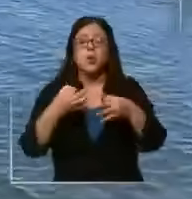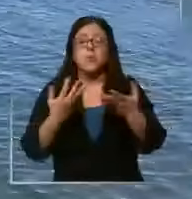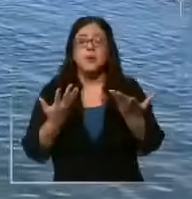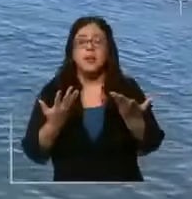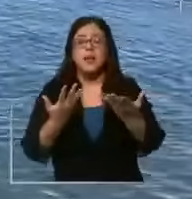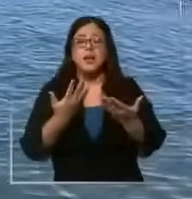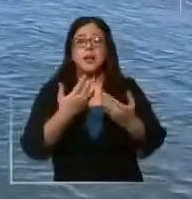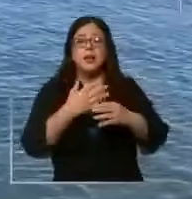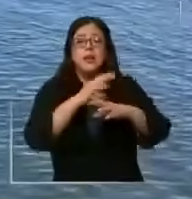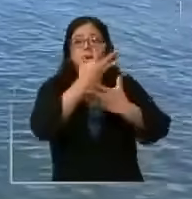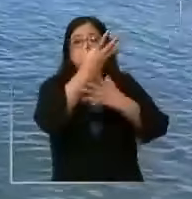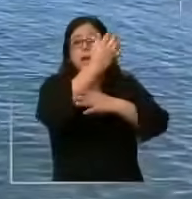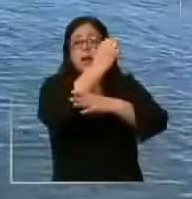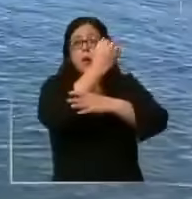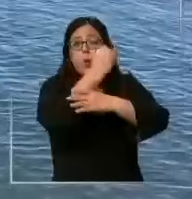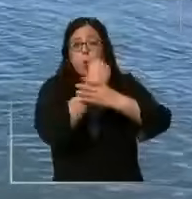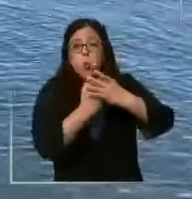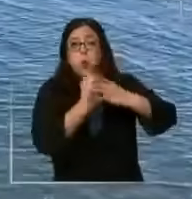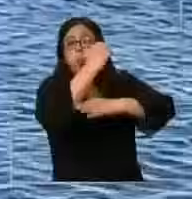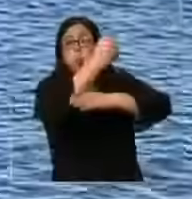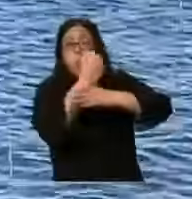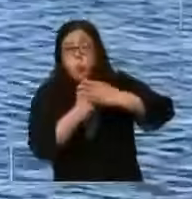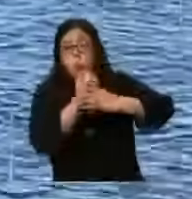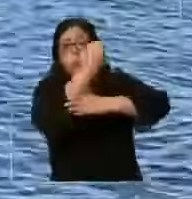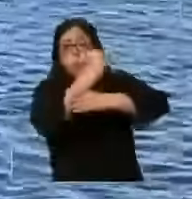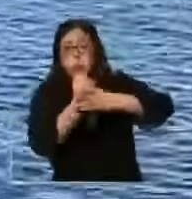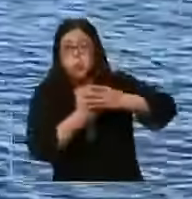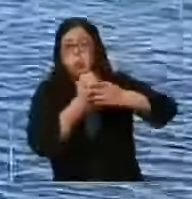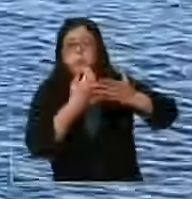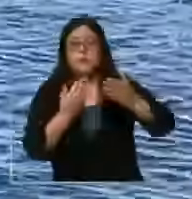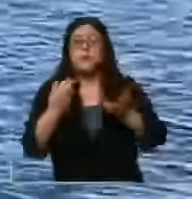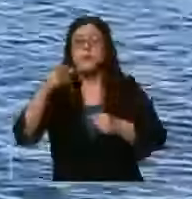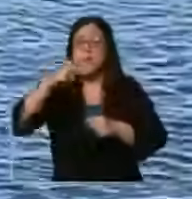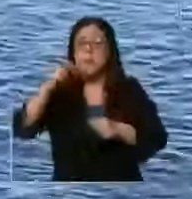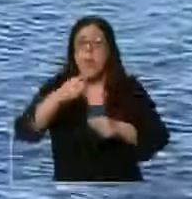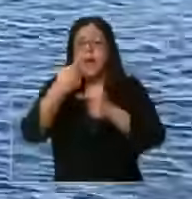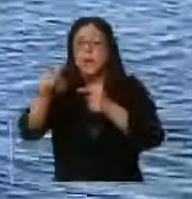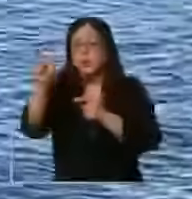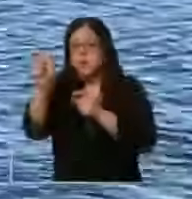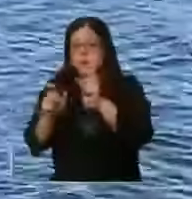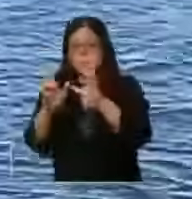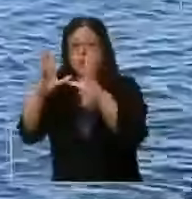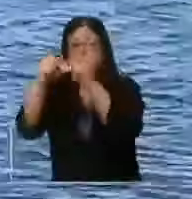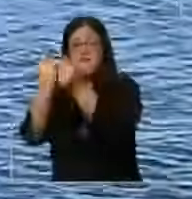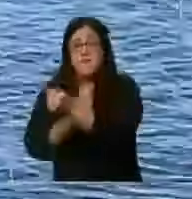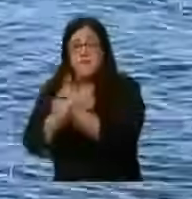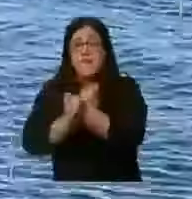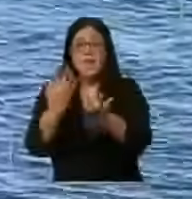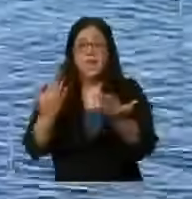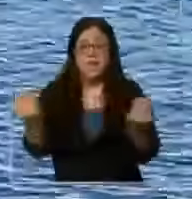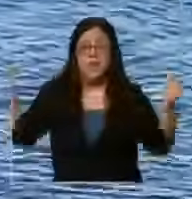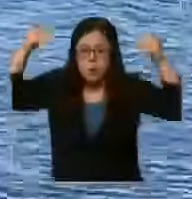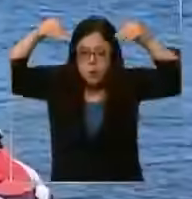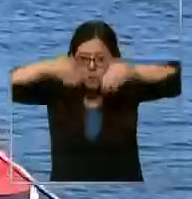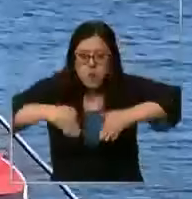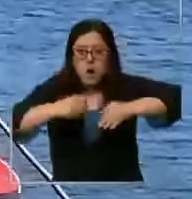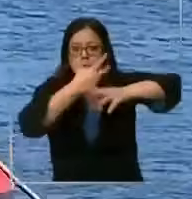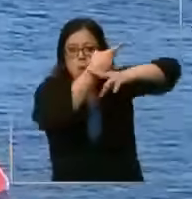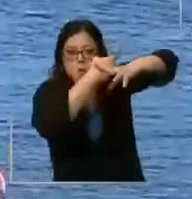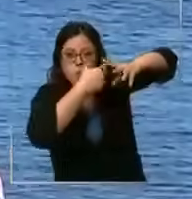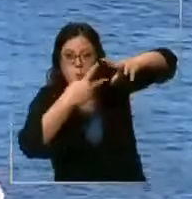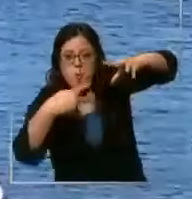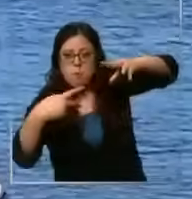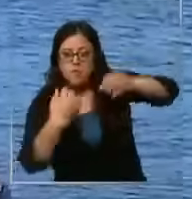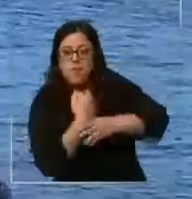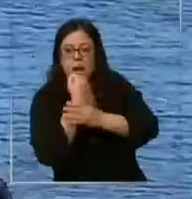cuando comenzó a ser arrastrada por la corriente. Rápidamente, su padre y otros familiares se lanzaron al río a rescatar a la pequeña,